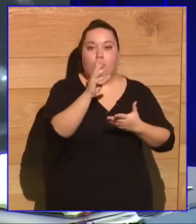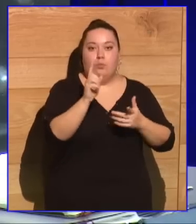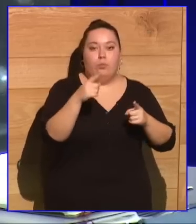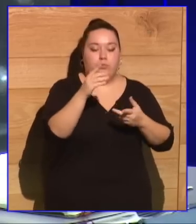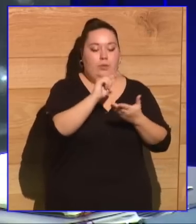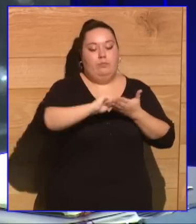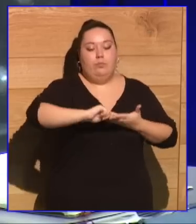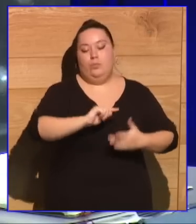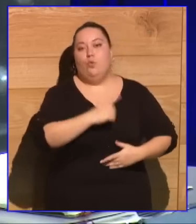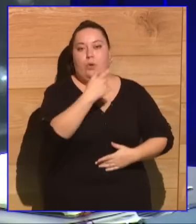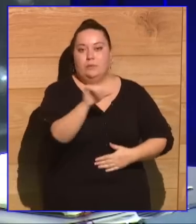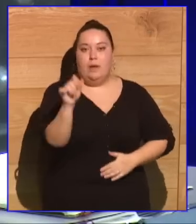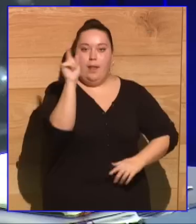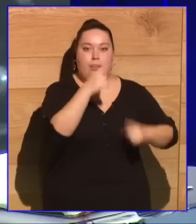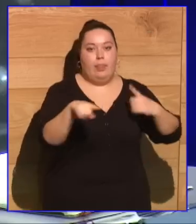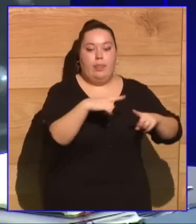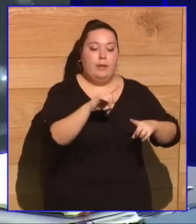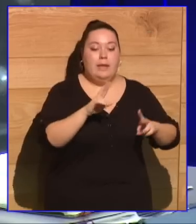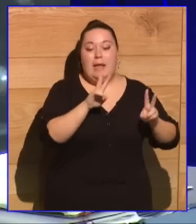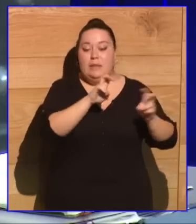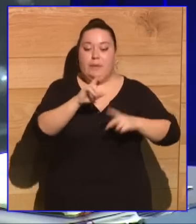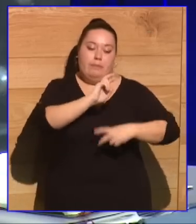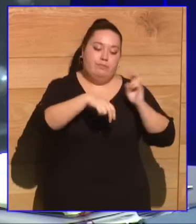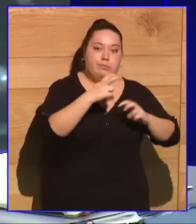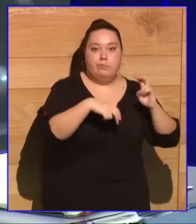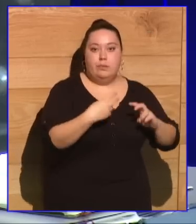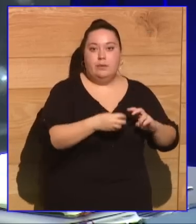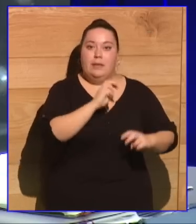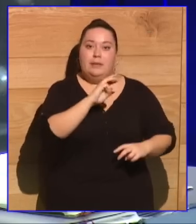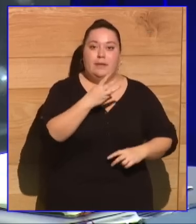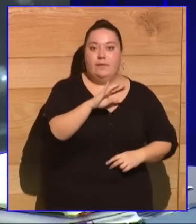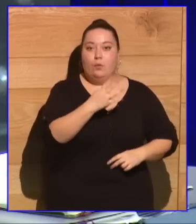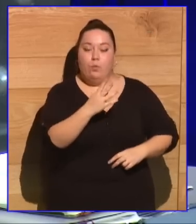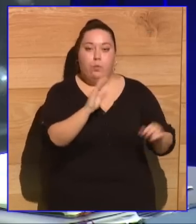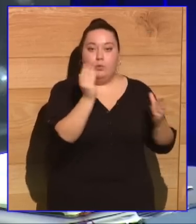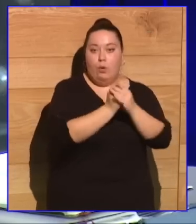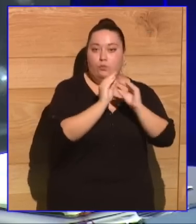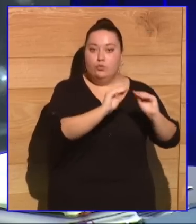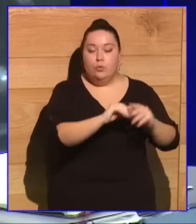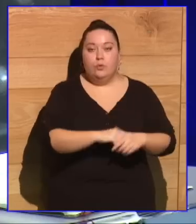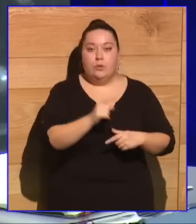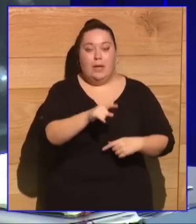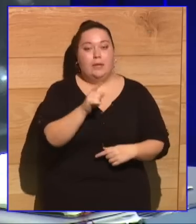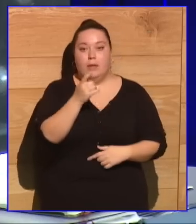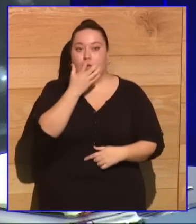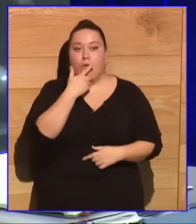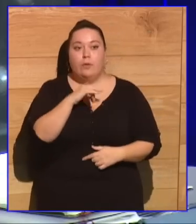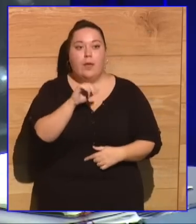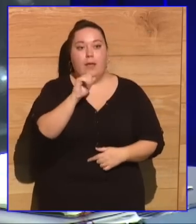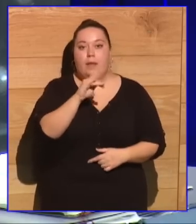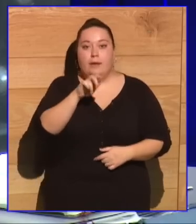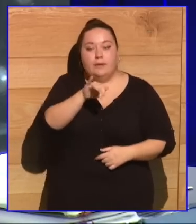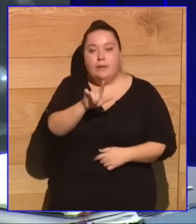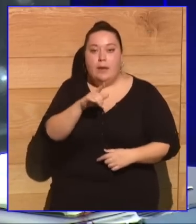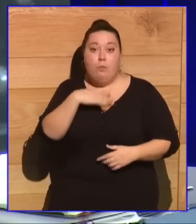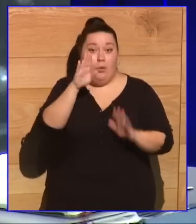semana, que recicla temas de su tercer y cuarto álbum. Aquí es donde conocen a Daniel Lanois, recordad